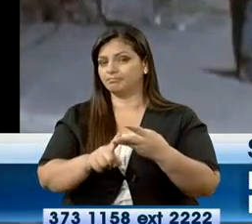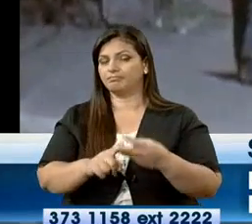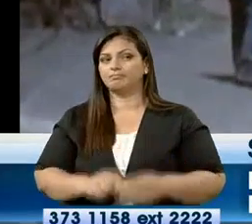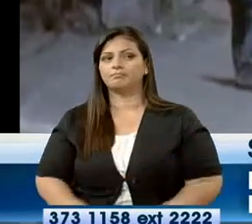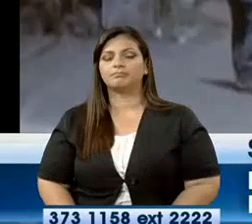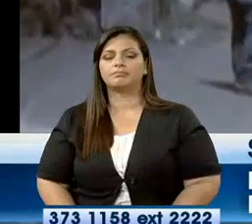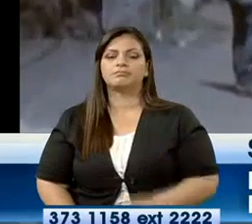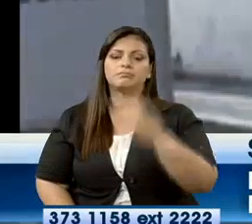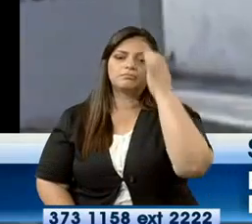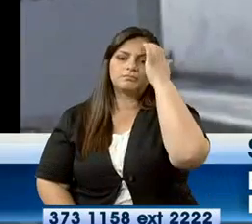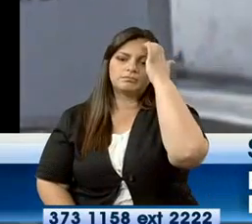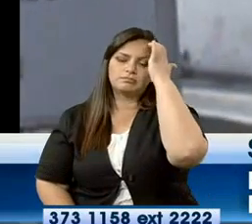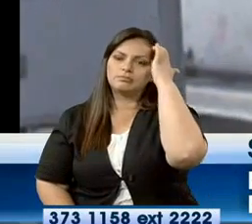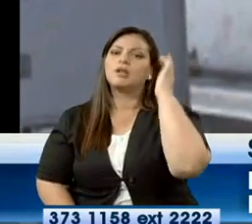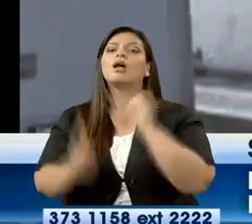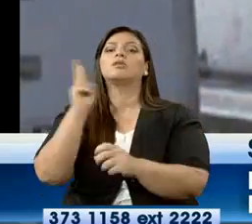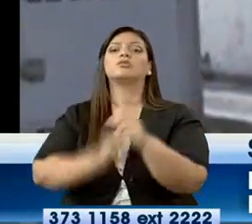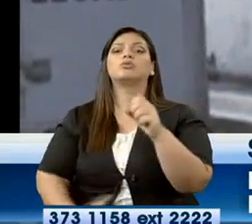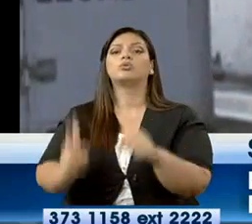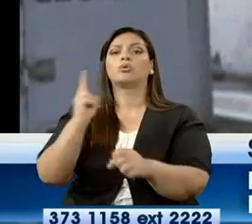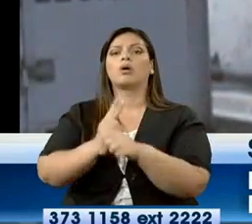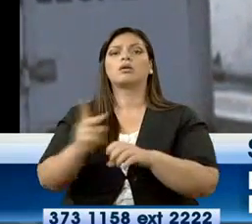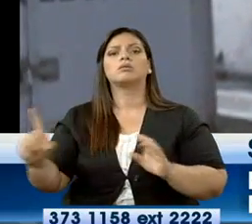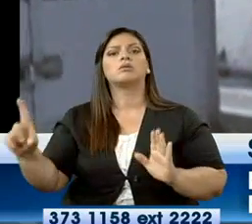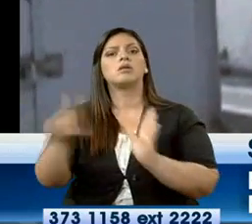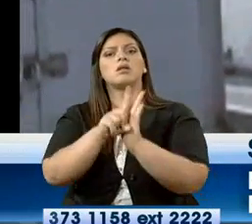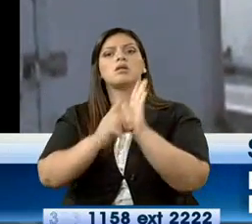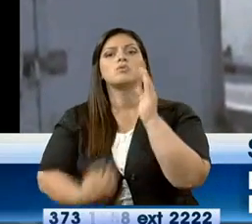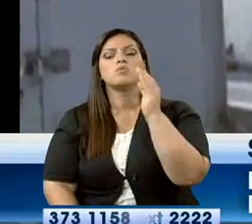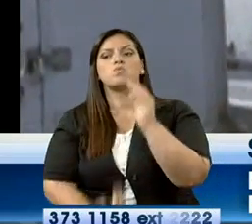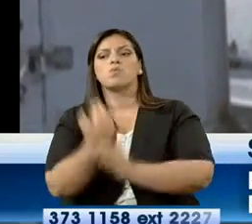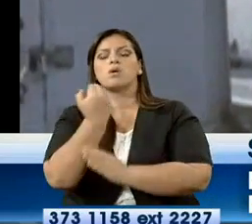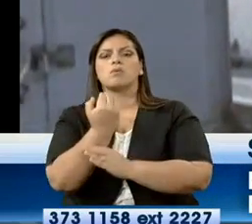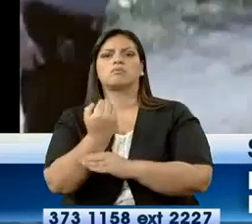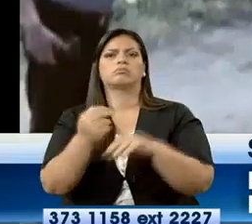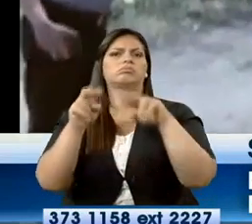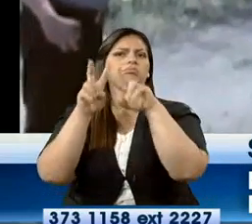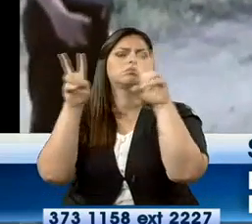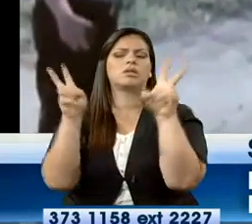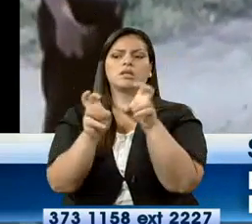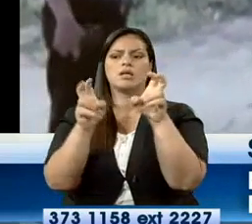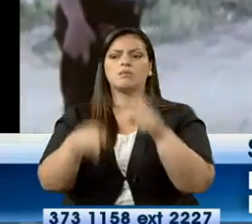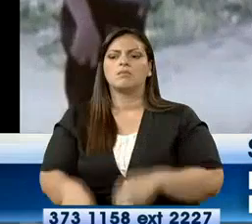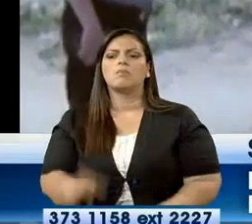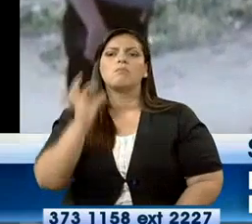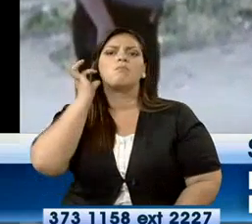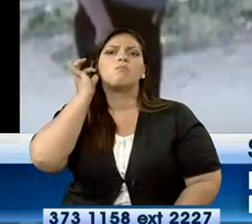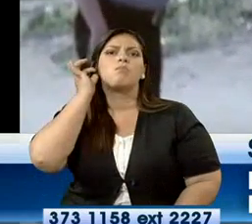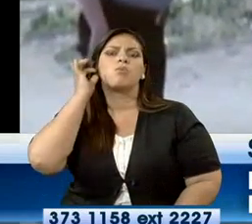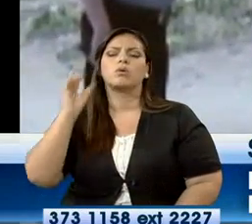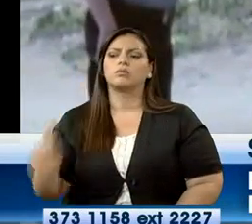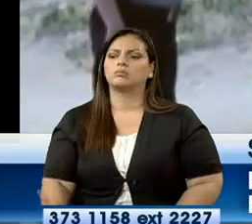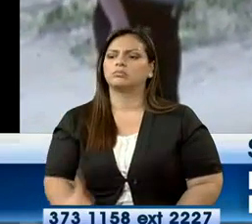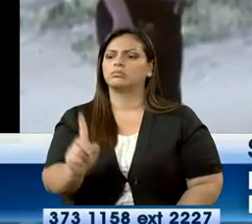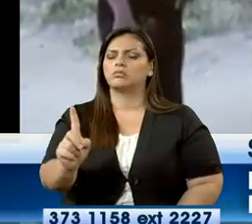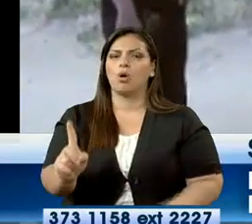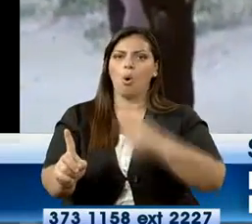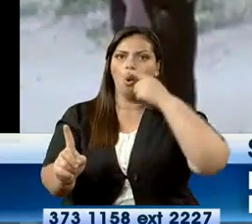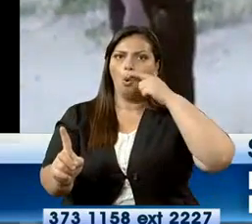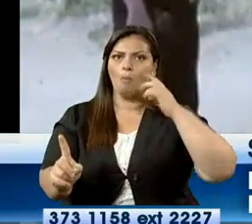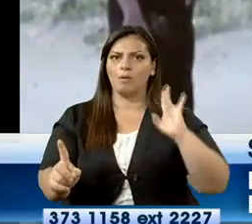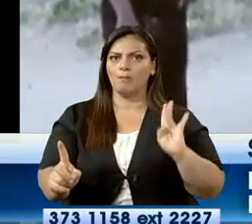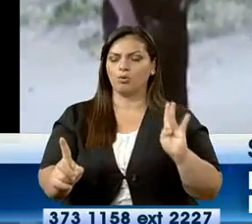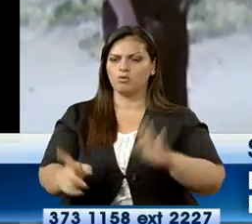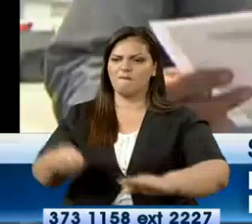que tipificó el femicidio con una sanción de 26 años de prisión. Pero aquello no ha detenido la espiral en